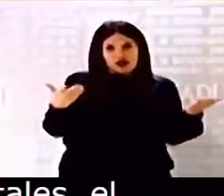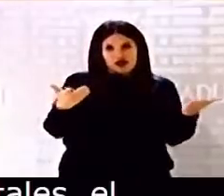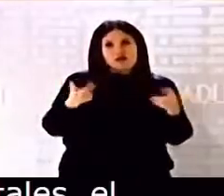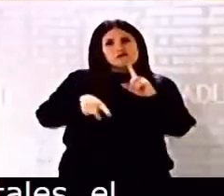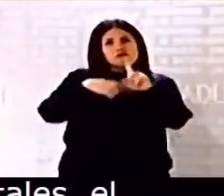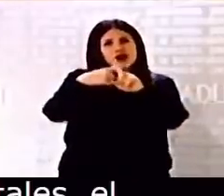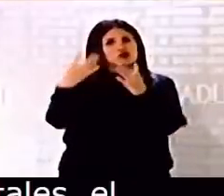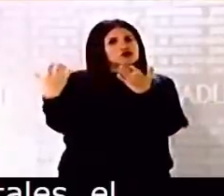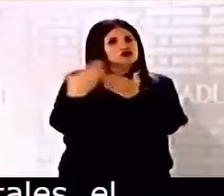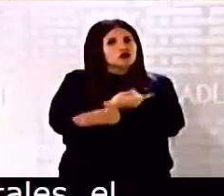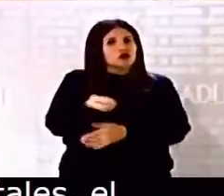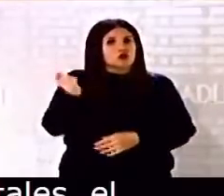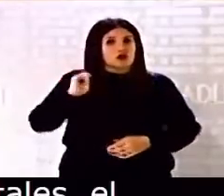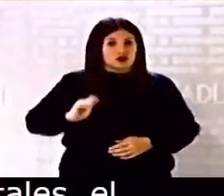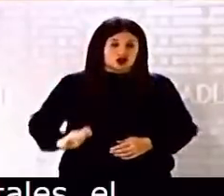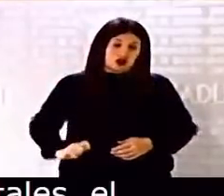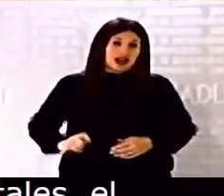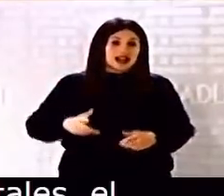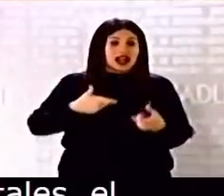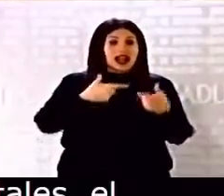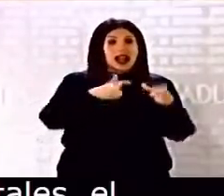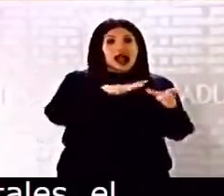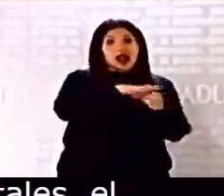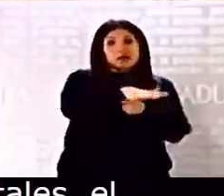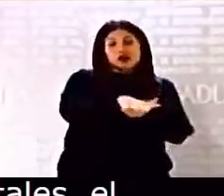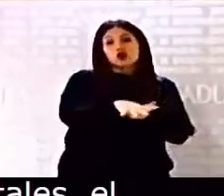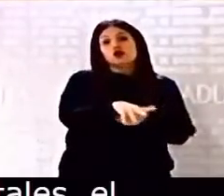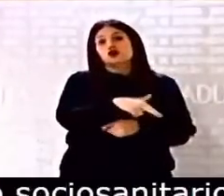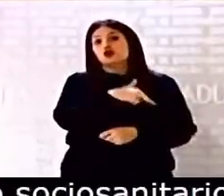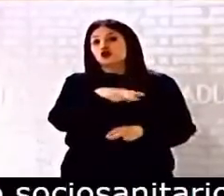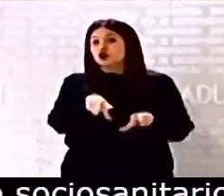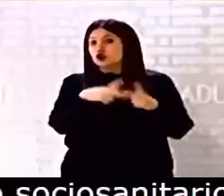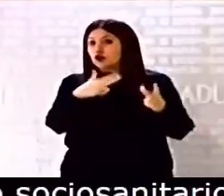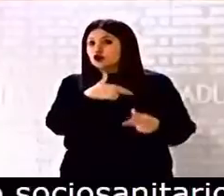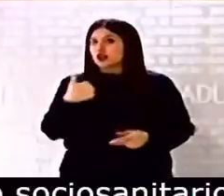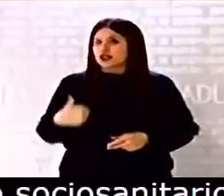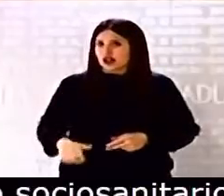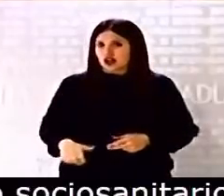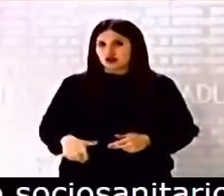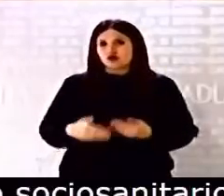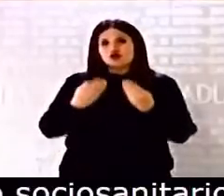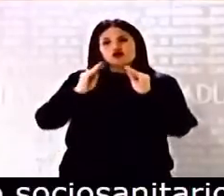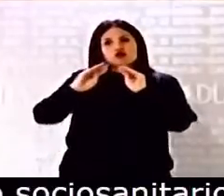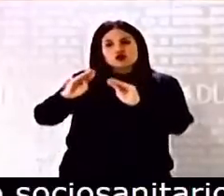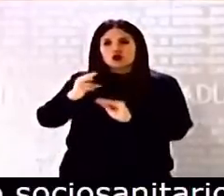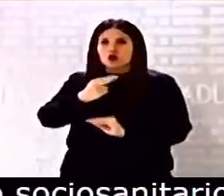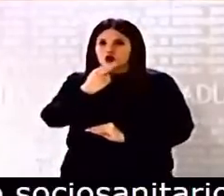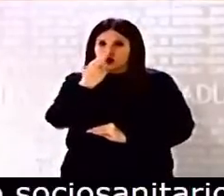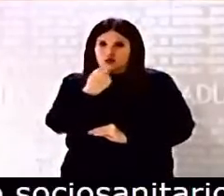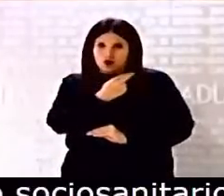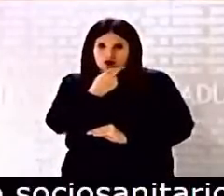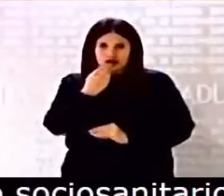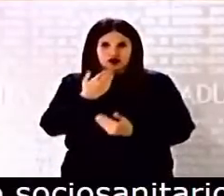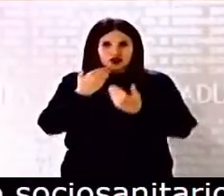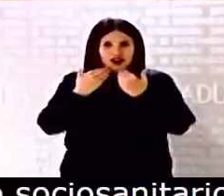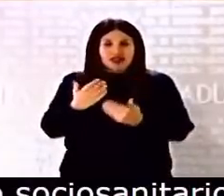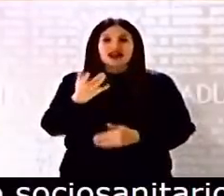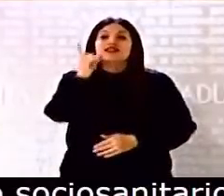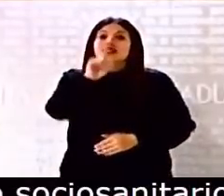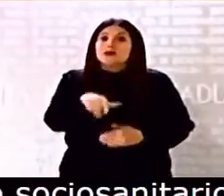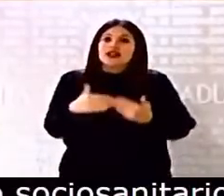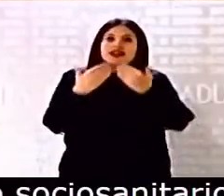profesionales del ámbito sociosanitario y, en segundo lugar, también debido a la gran esperanza de la ciencia, que es la